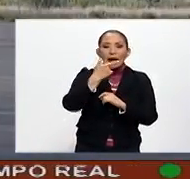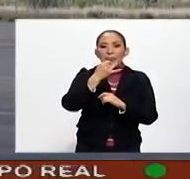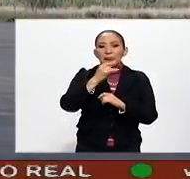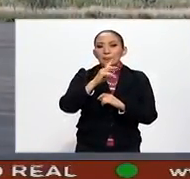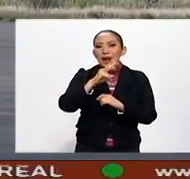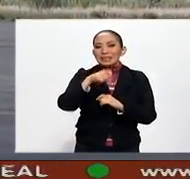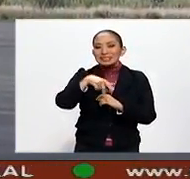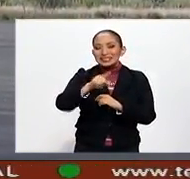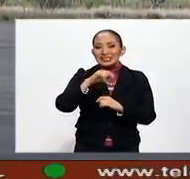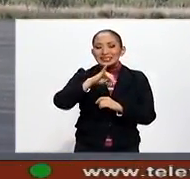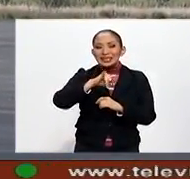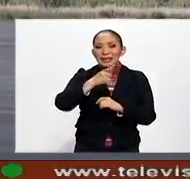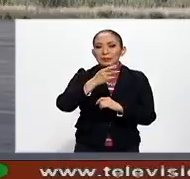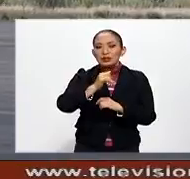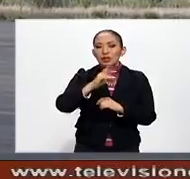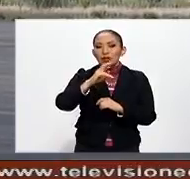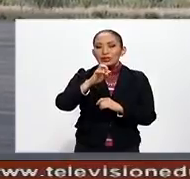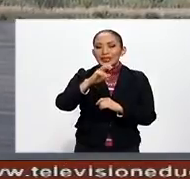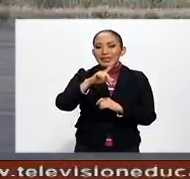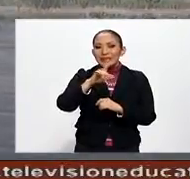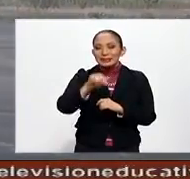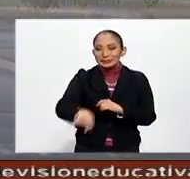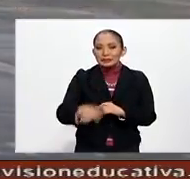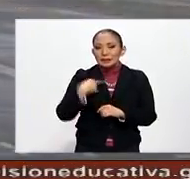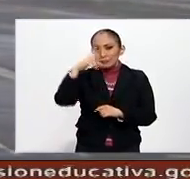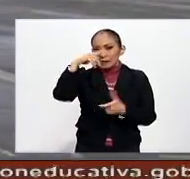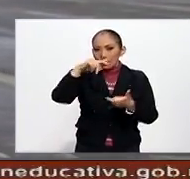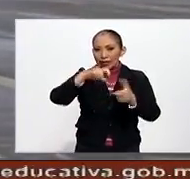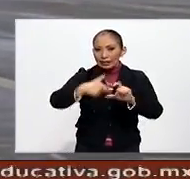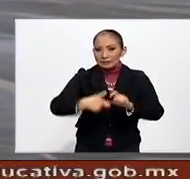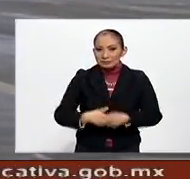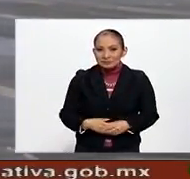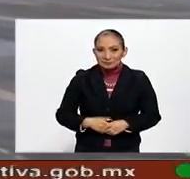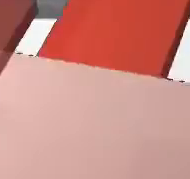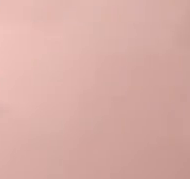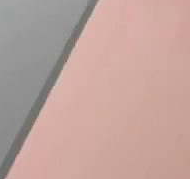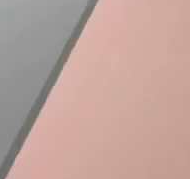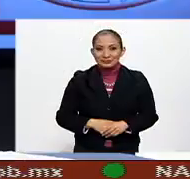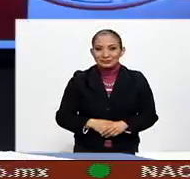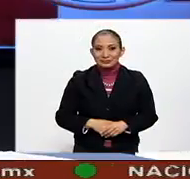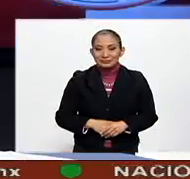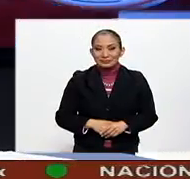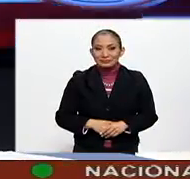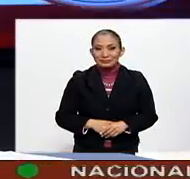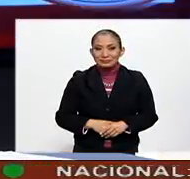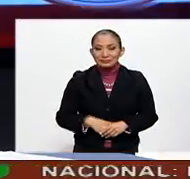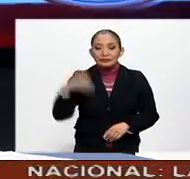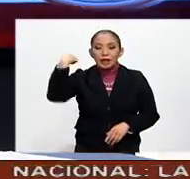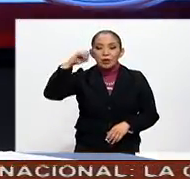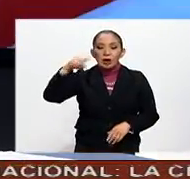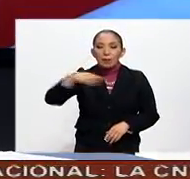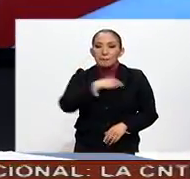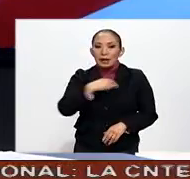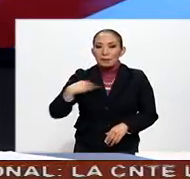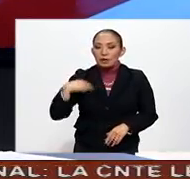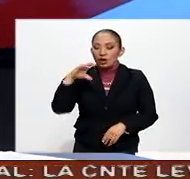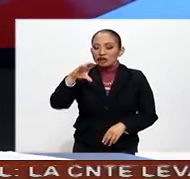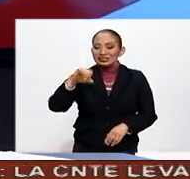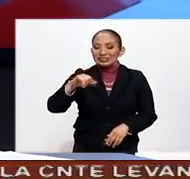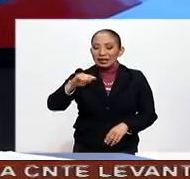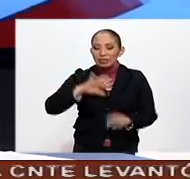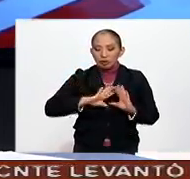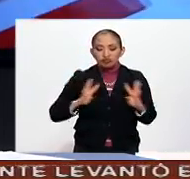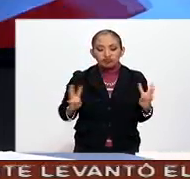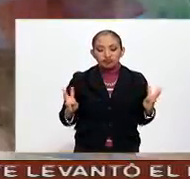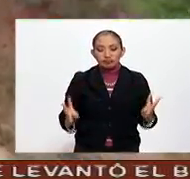Vázquez, Gilberto Rodríguez Monroy, reportero, México al Día. En Oaxaca, integrantes de la CENTE